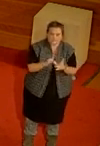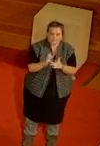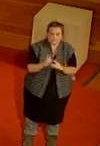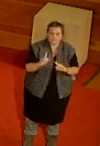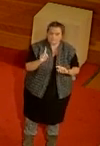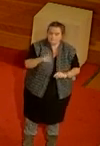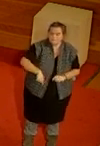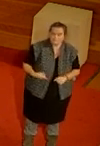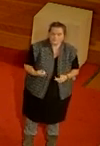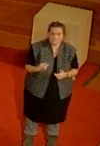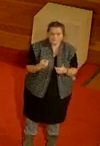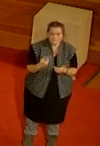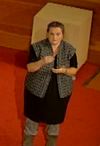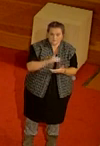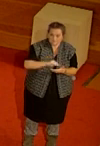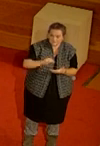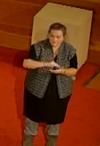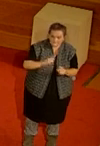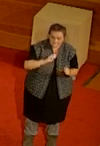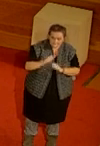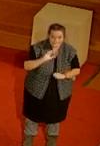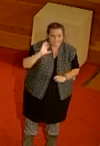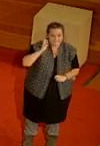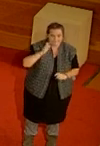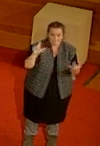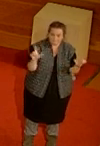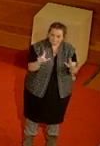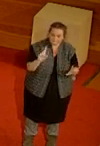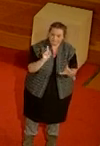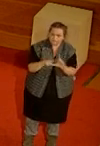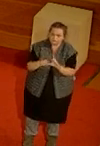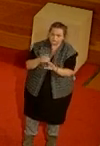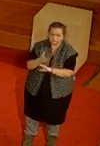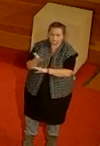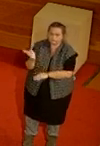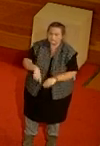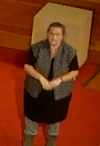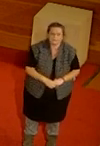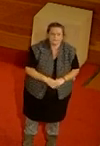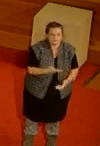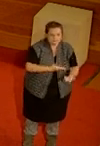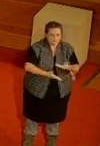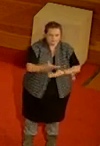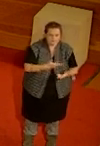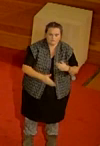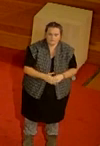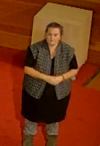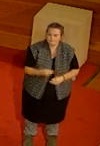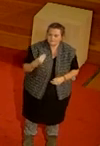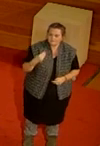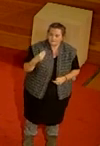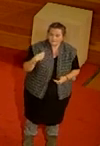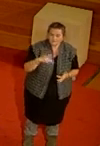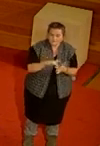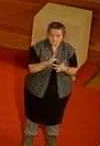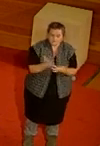ditu prentsa idat irrati eta tban bueno Jesús adem colabora habitualmente tambén en medios de prensa